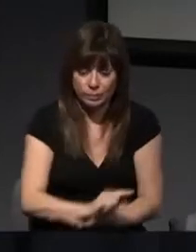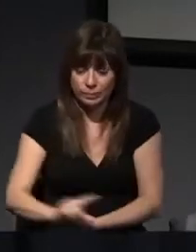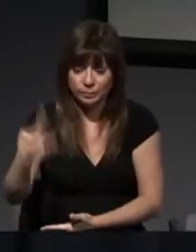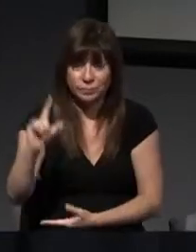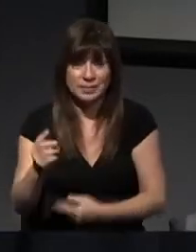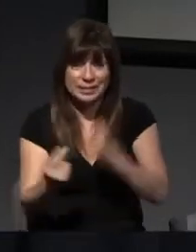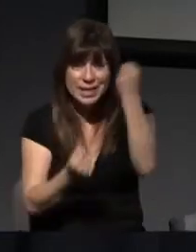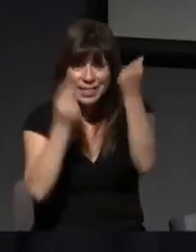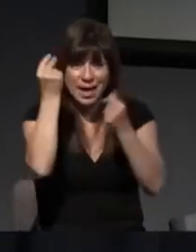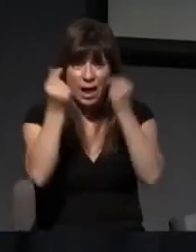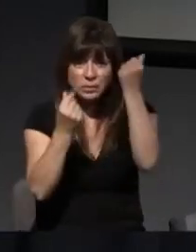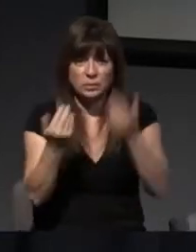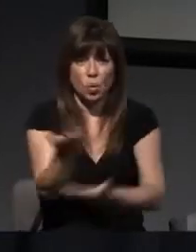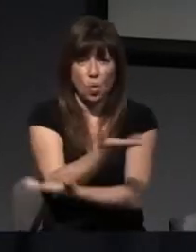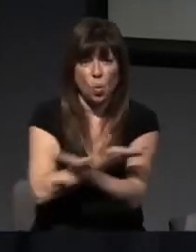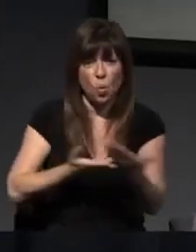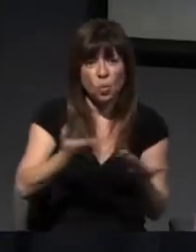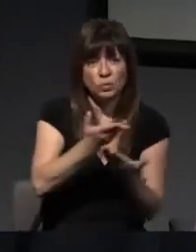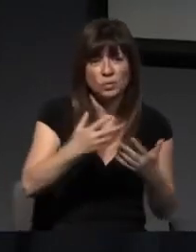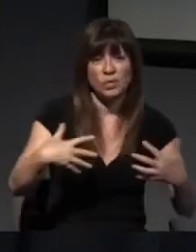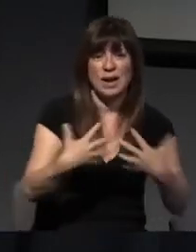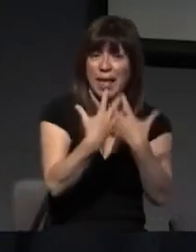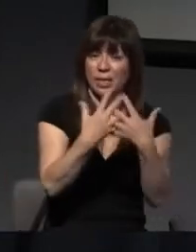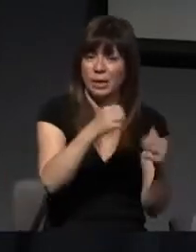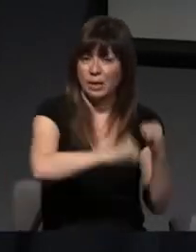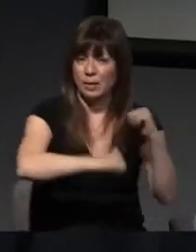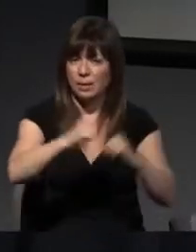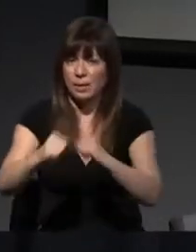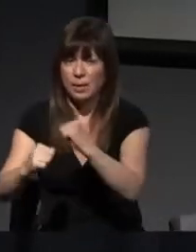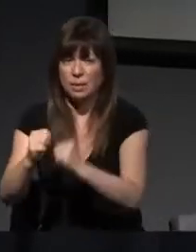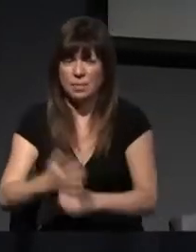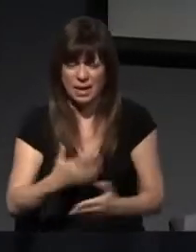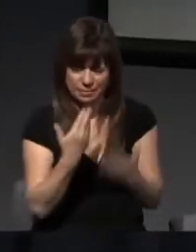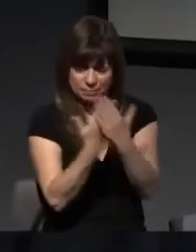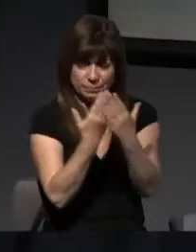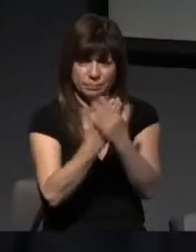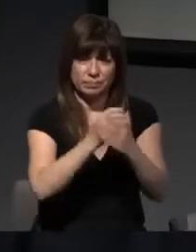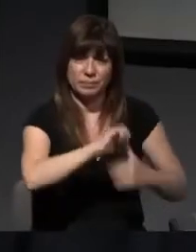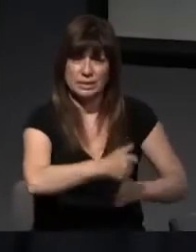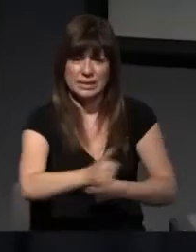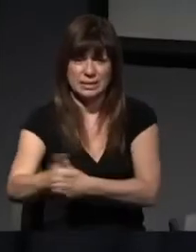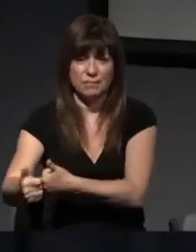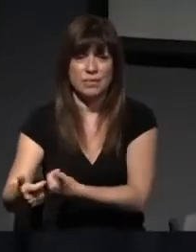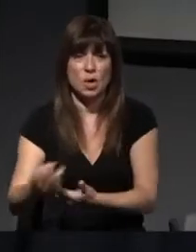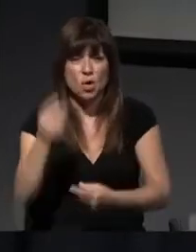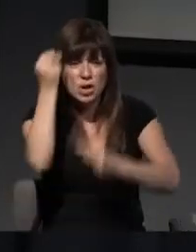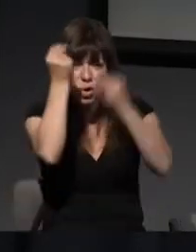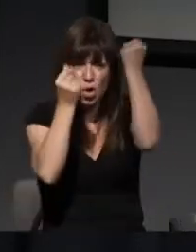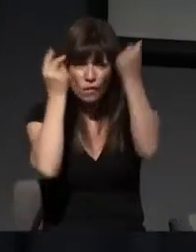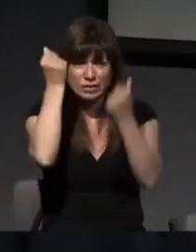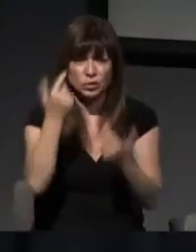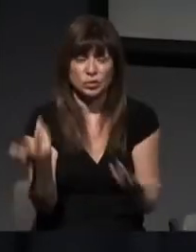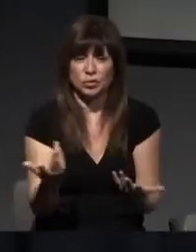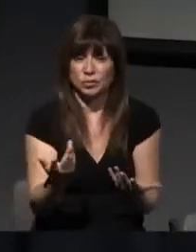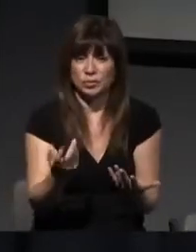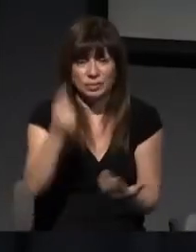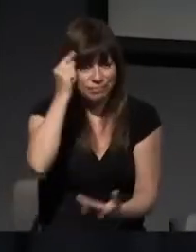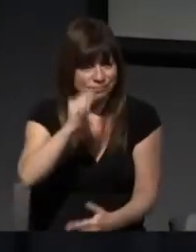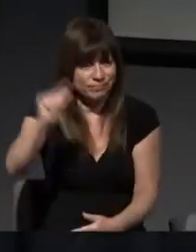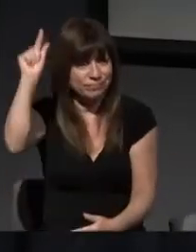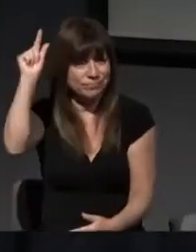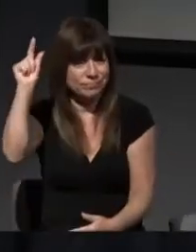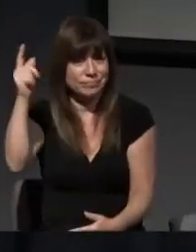iniciativas conjuntamente, redes de empresas para enfrentar desafíos de innovación, sociales, de inclusión. Y en esto, claramente, la